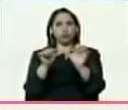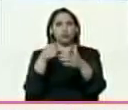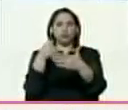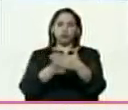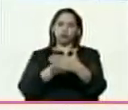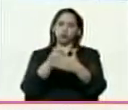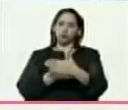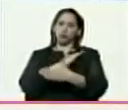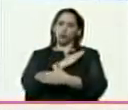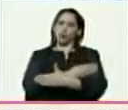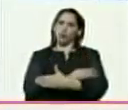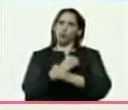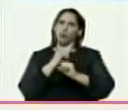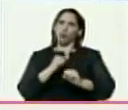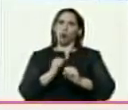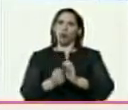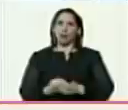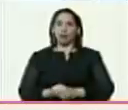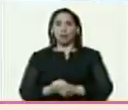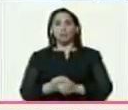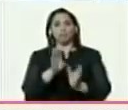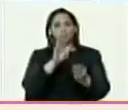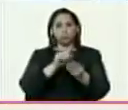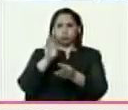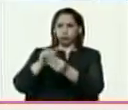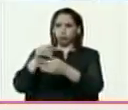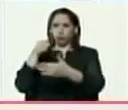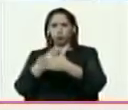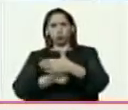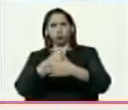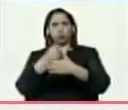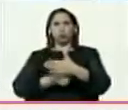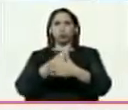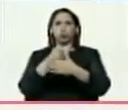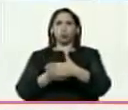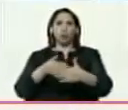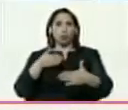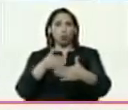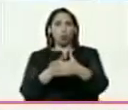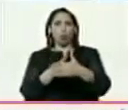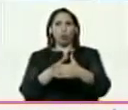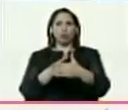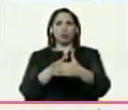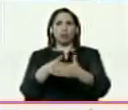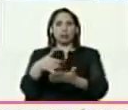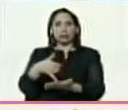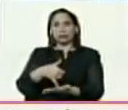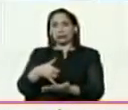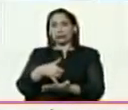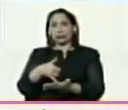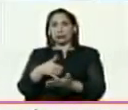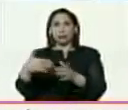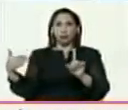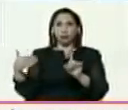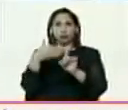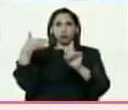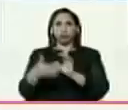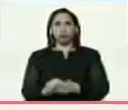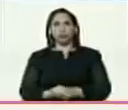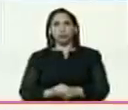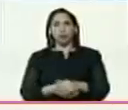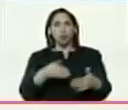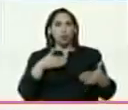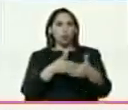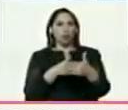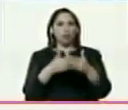valiente y sistemática lucha contra los flagelos que atentan en contra